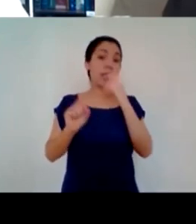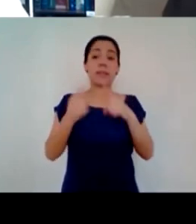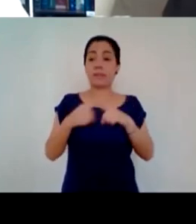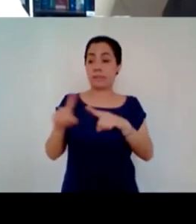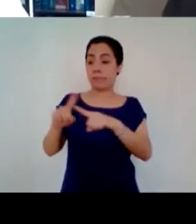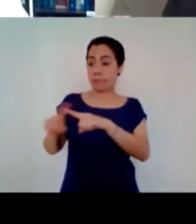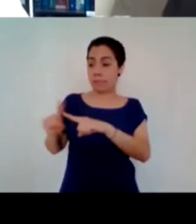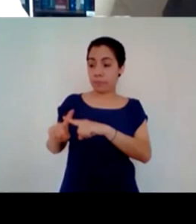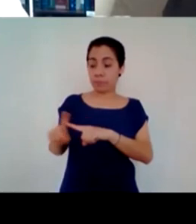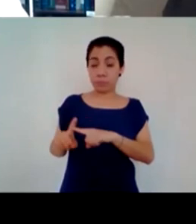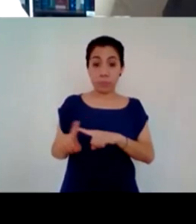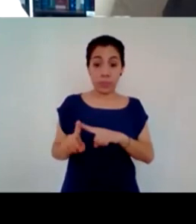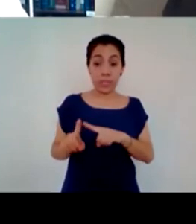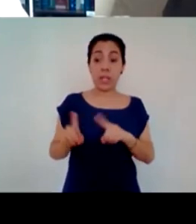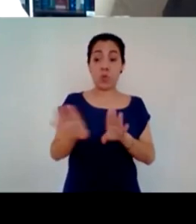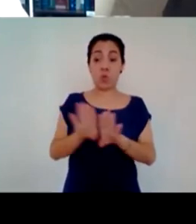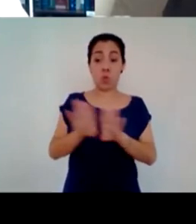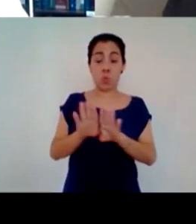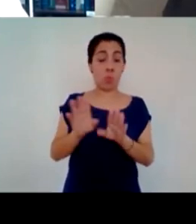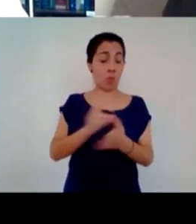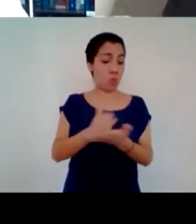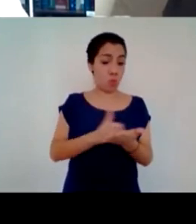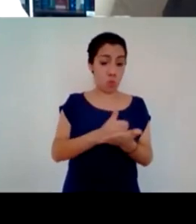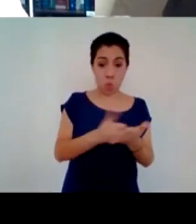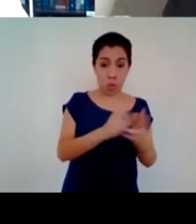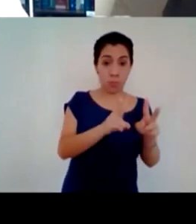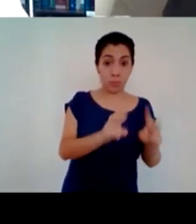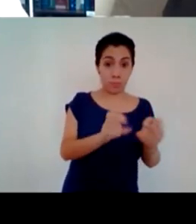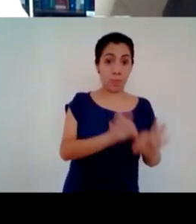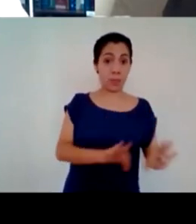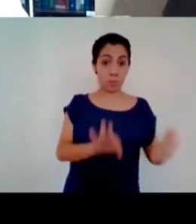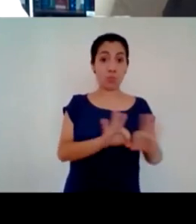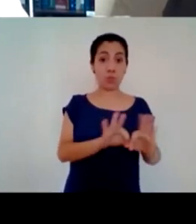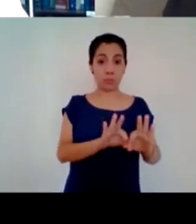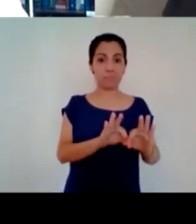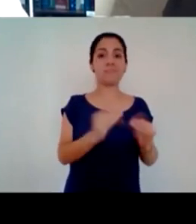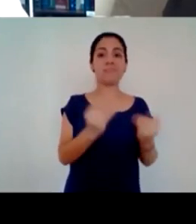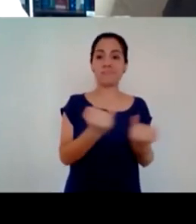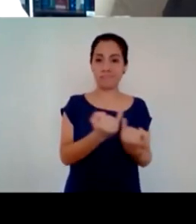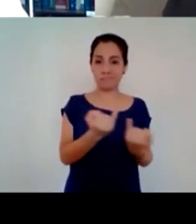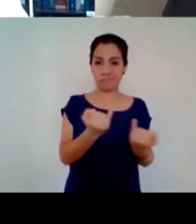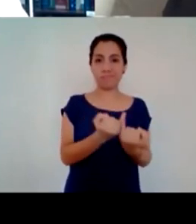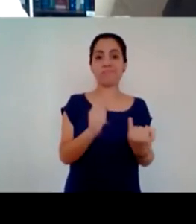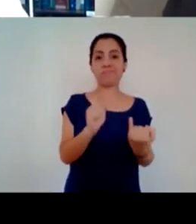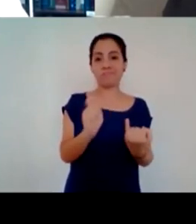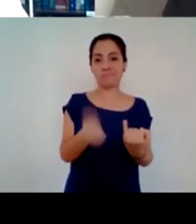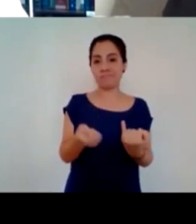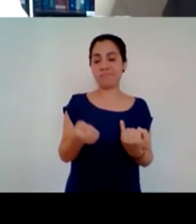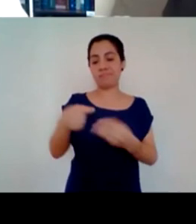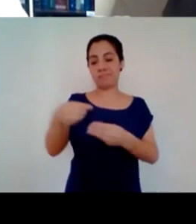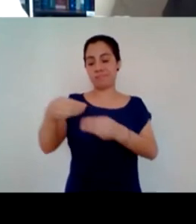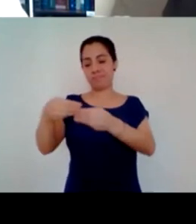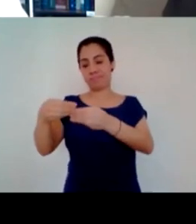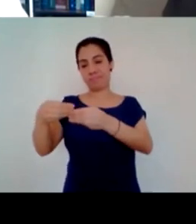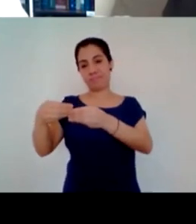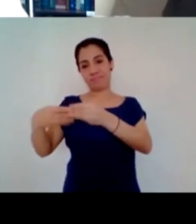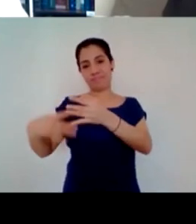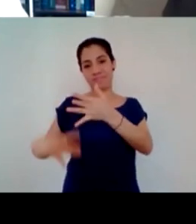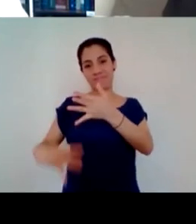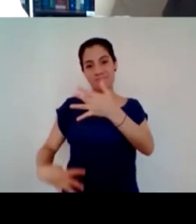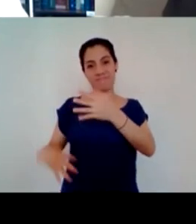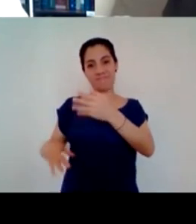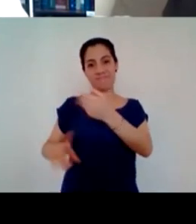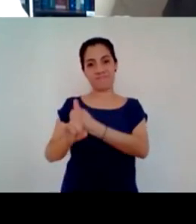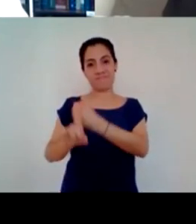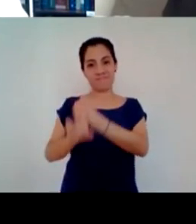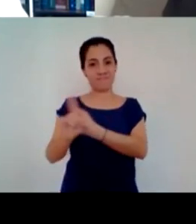bien las drogas son un problema importante, también son una manifestación de todo este gran problema en el que